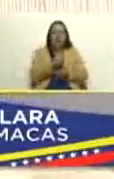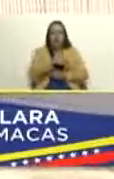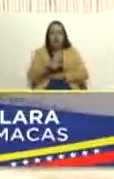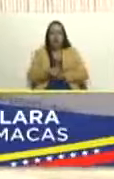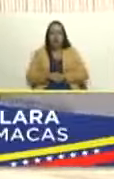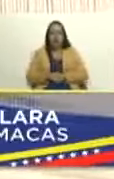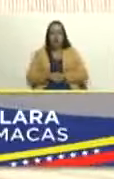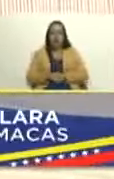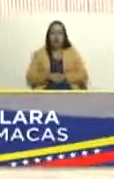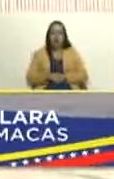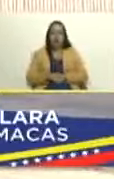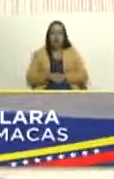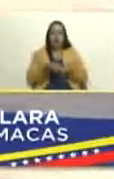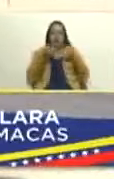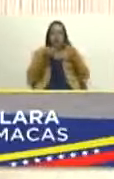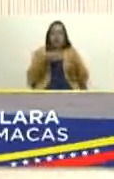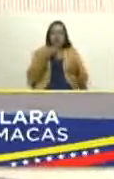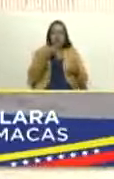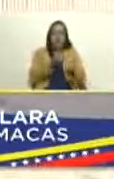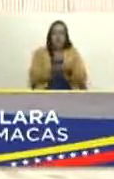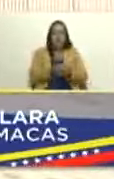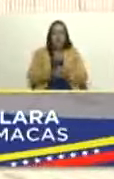agradecidos, de verdad.